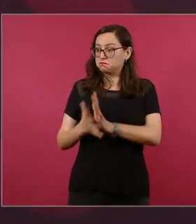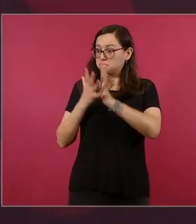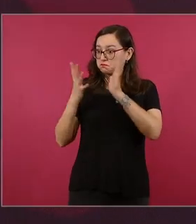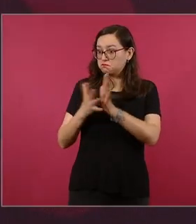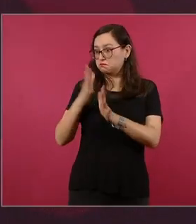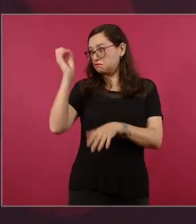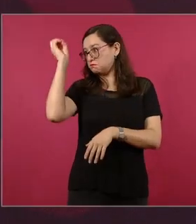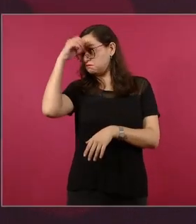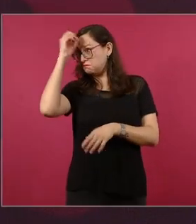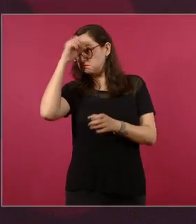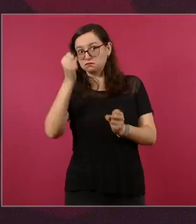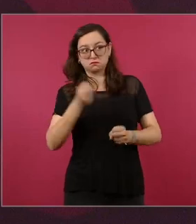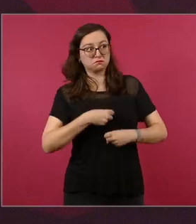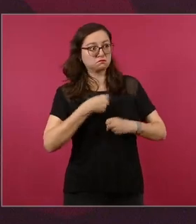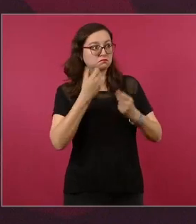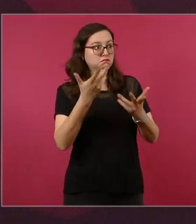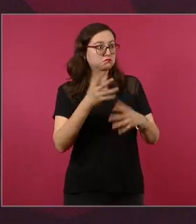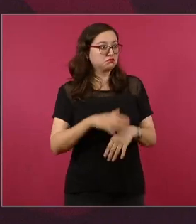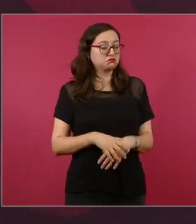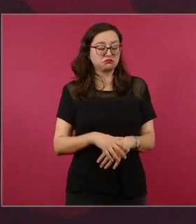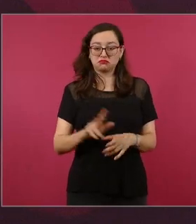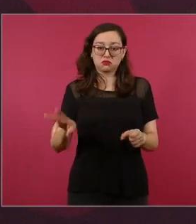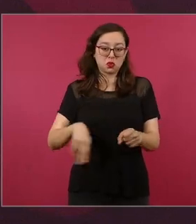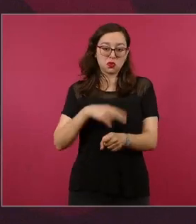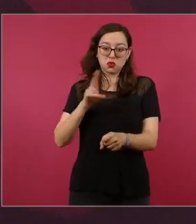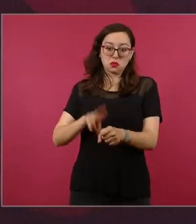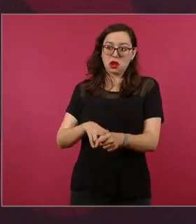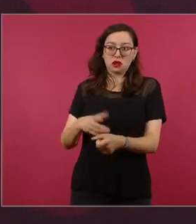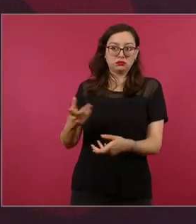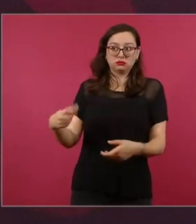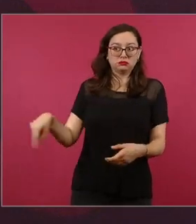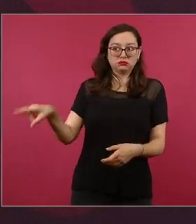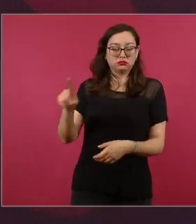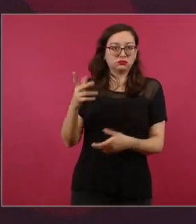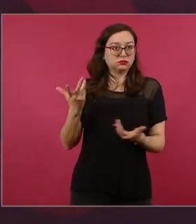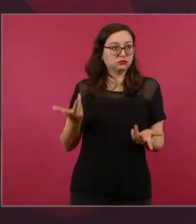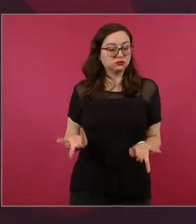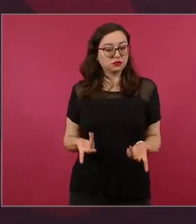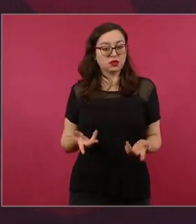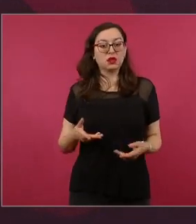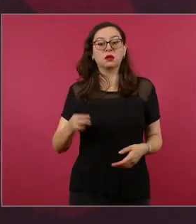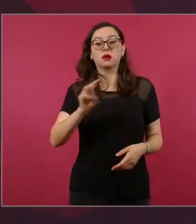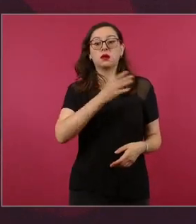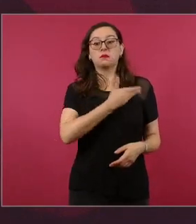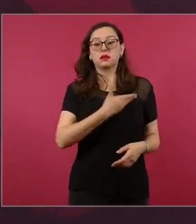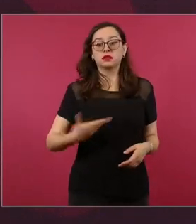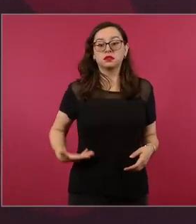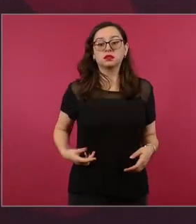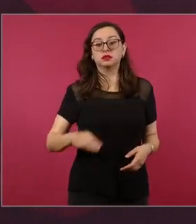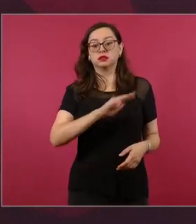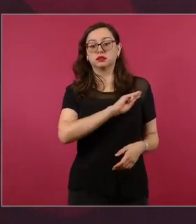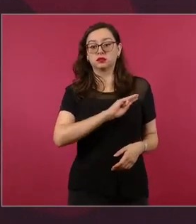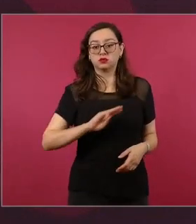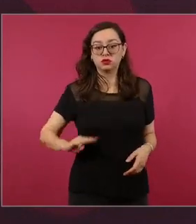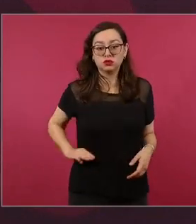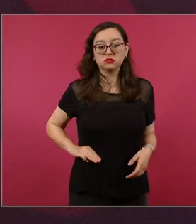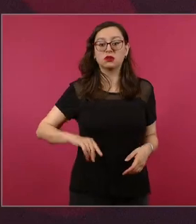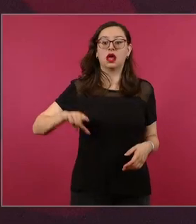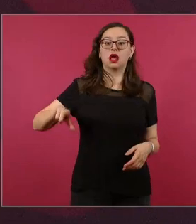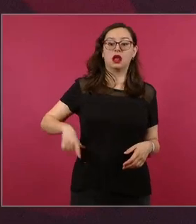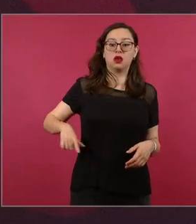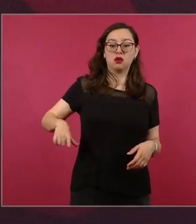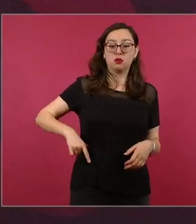¿Por qué se elige a un presidente municipal? ¿Por qué se elige a un gobernador, a un diputado federal, a un